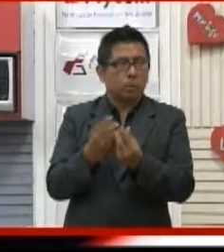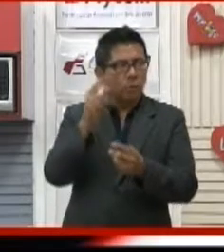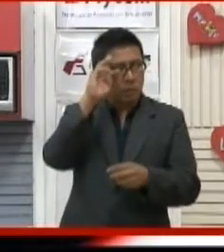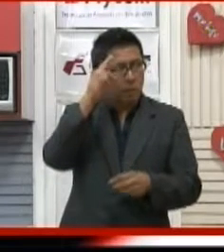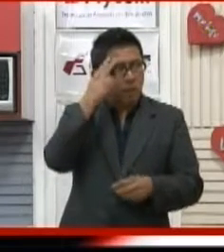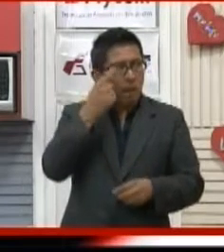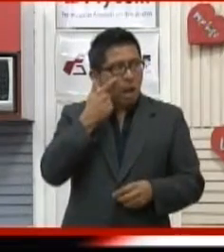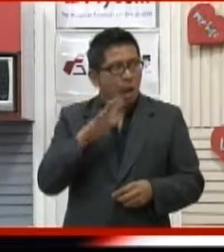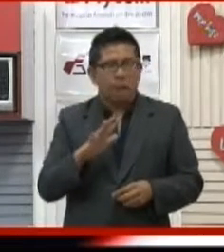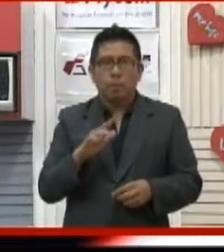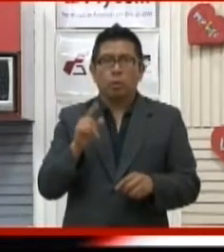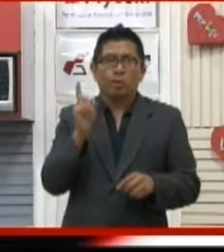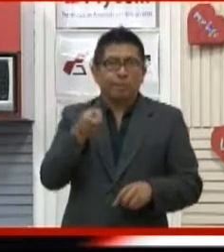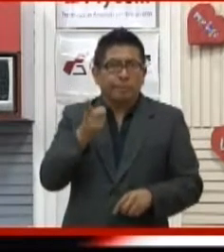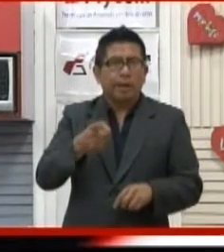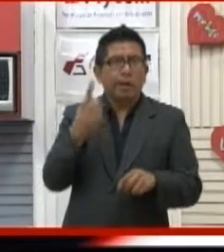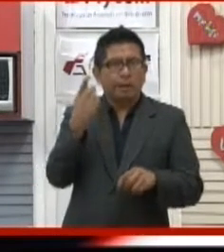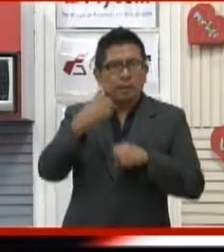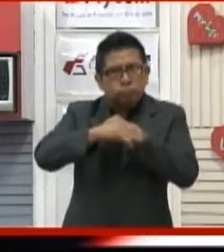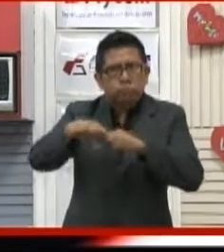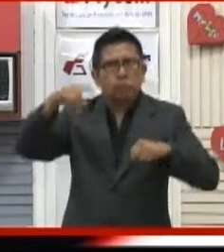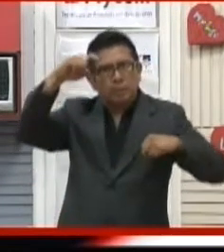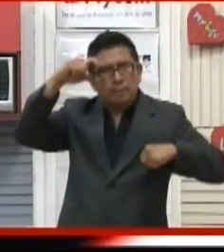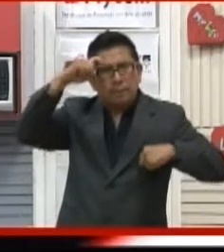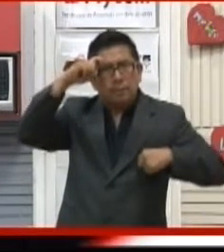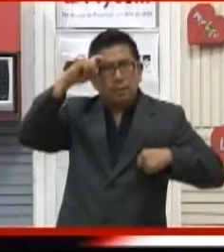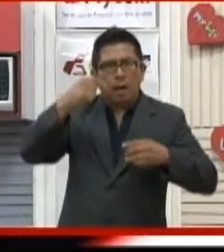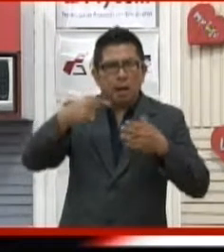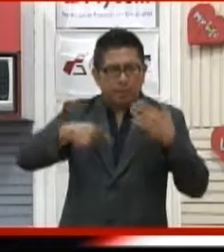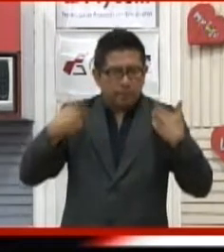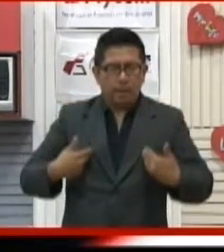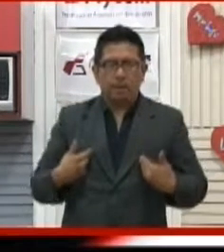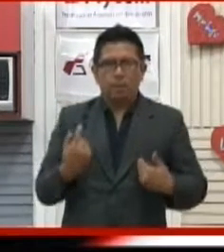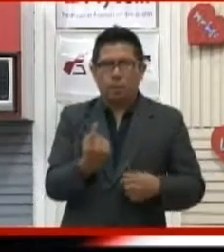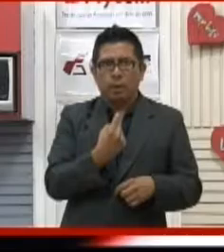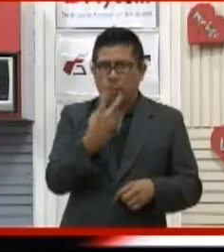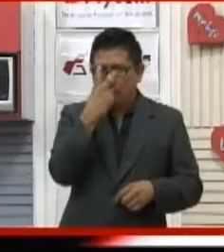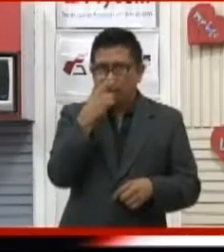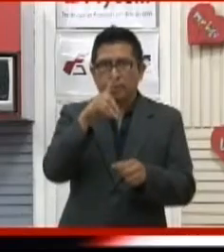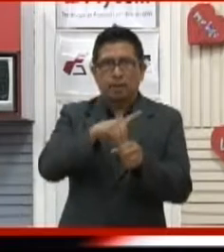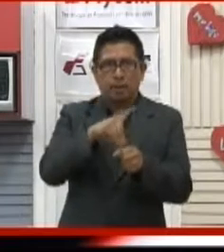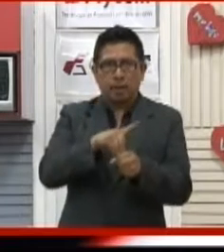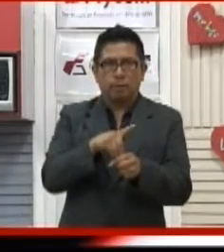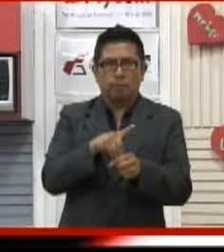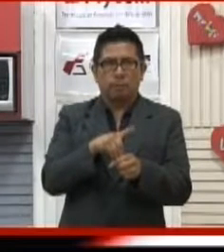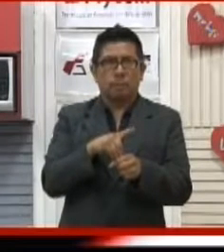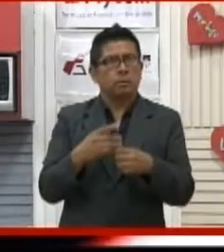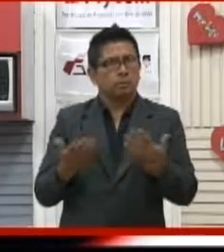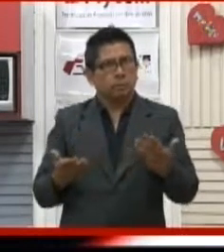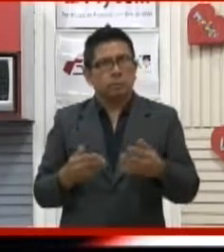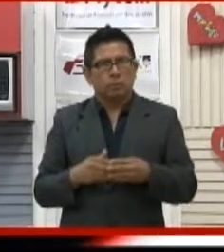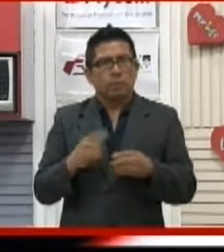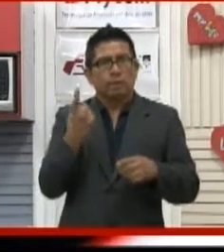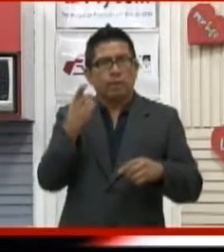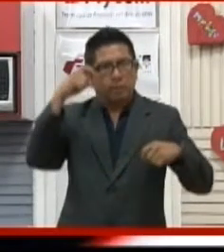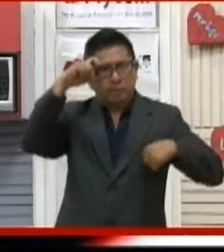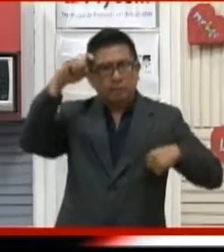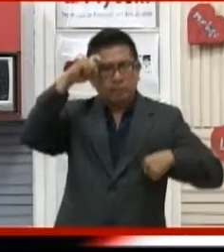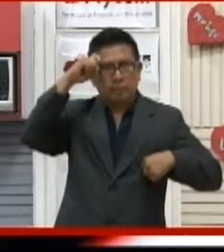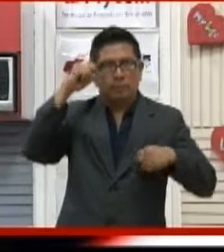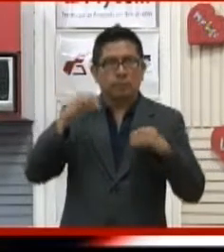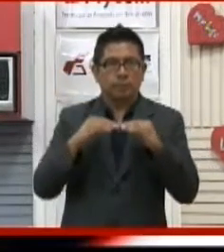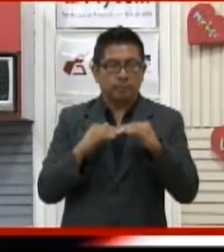más sensibilizada en el aspecto de cómo tratar a una persona con discapacidad, también